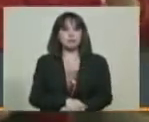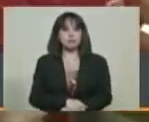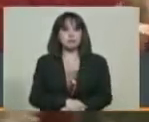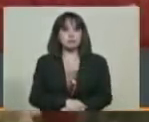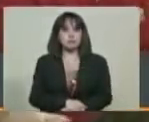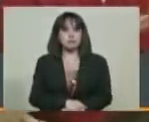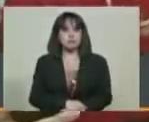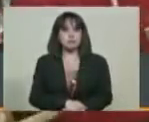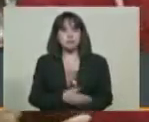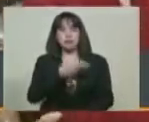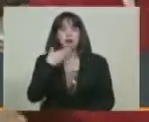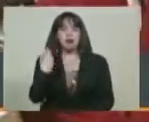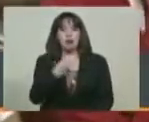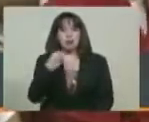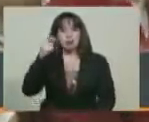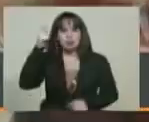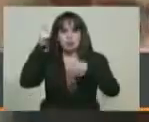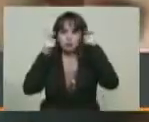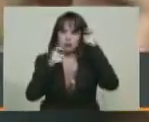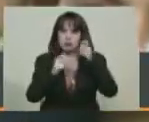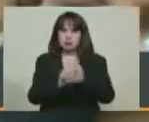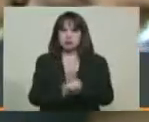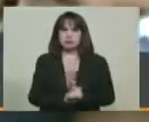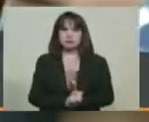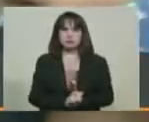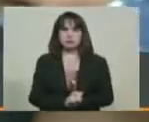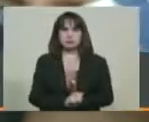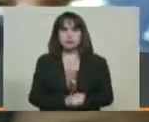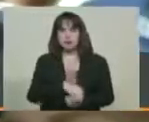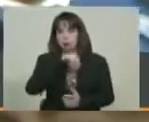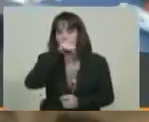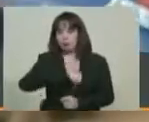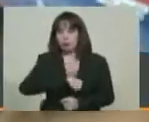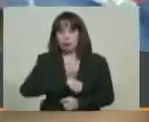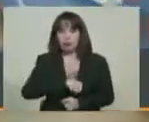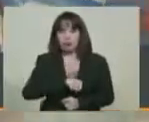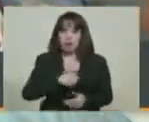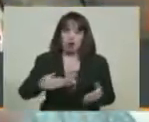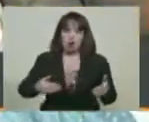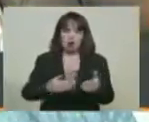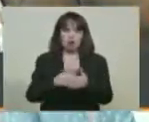Es la juventud chavista. La juventud antiimperialista.